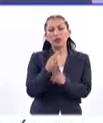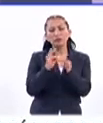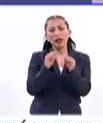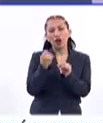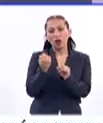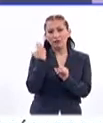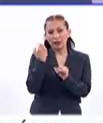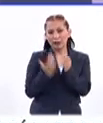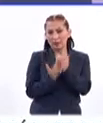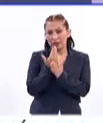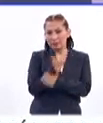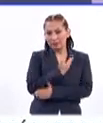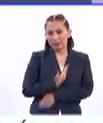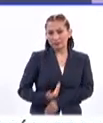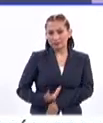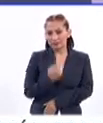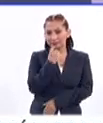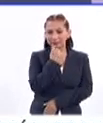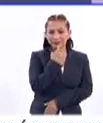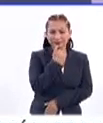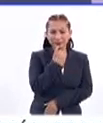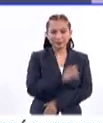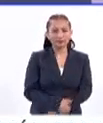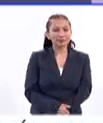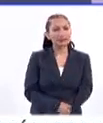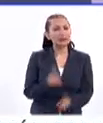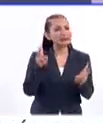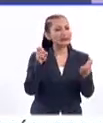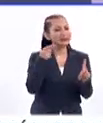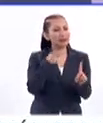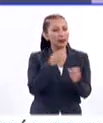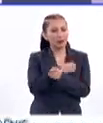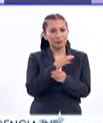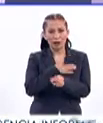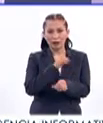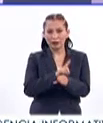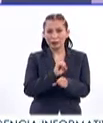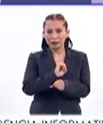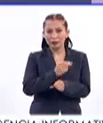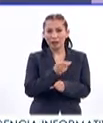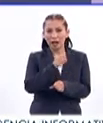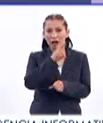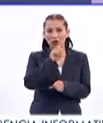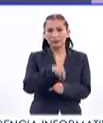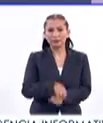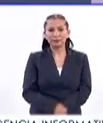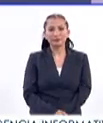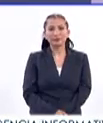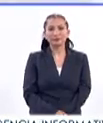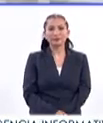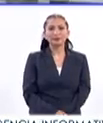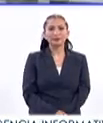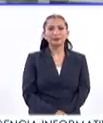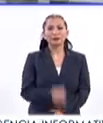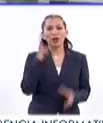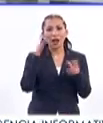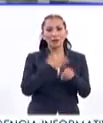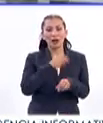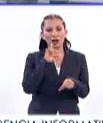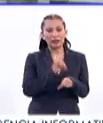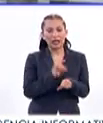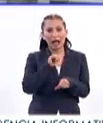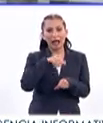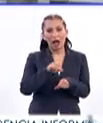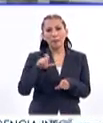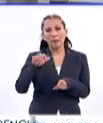detalles de la conferencia matutina del presidente Andrés Manuel López Obrador en materia educativa. Muy buenos días, Sharon. ¿Qué tal? Muy buenos